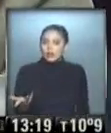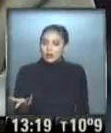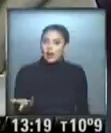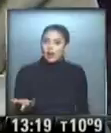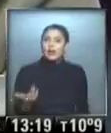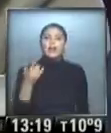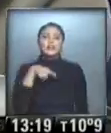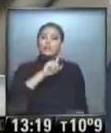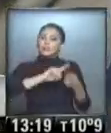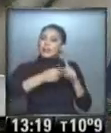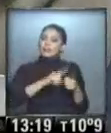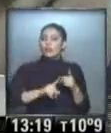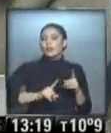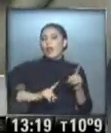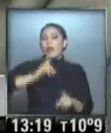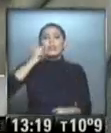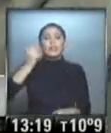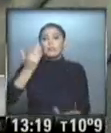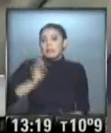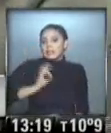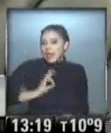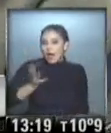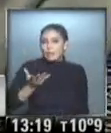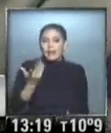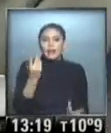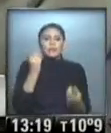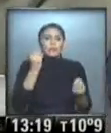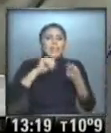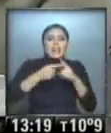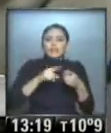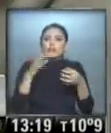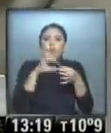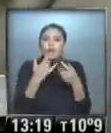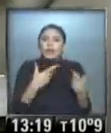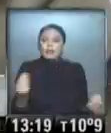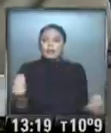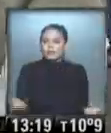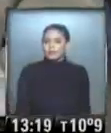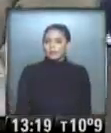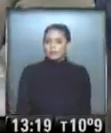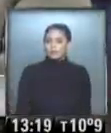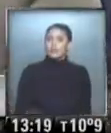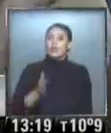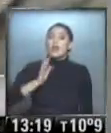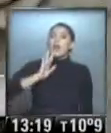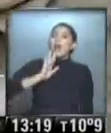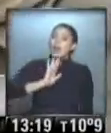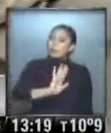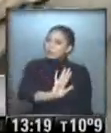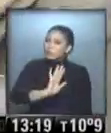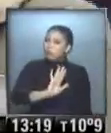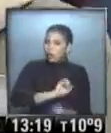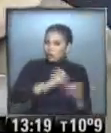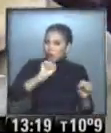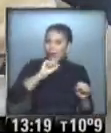las vincula con algún día que se examen en la escuela. ¿Qué información tienen ustedes al respecto? Amenazas de bomba en distintos